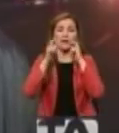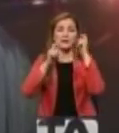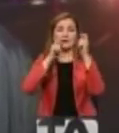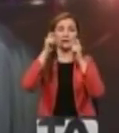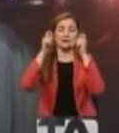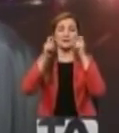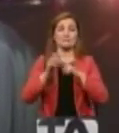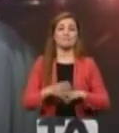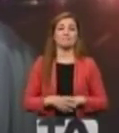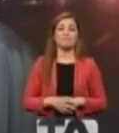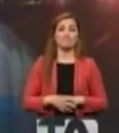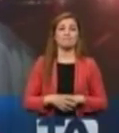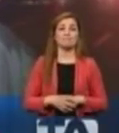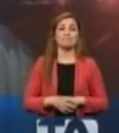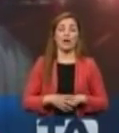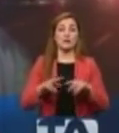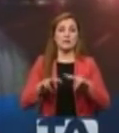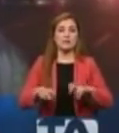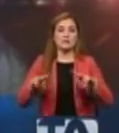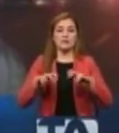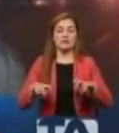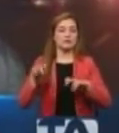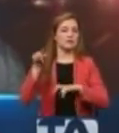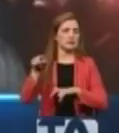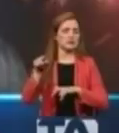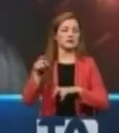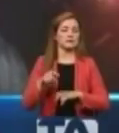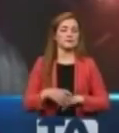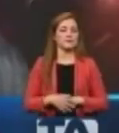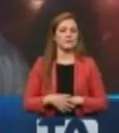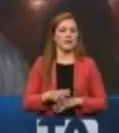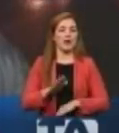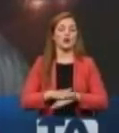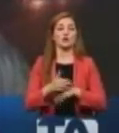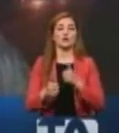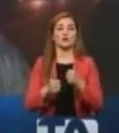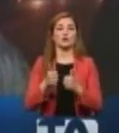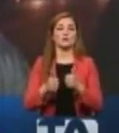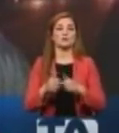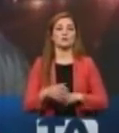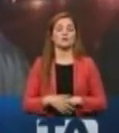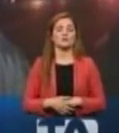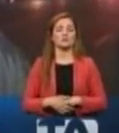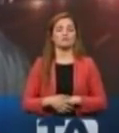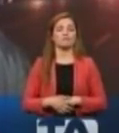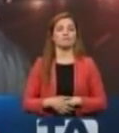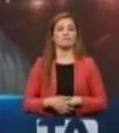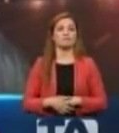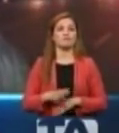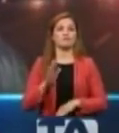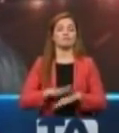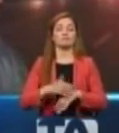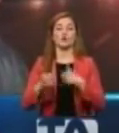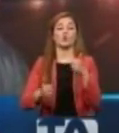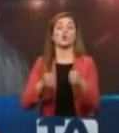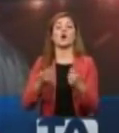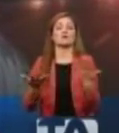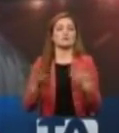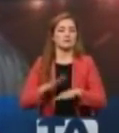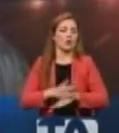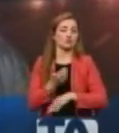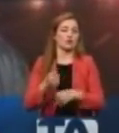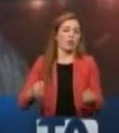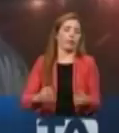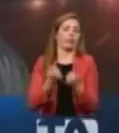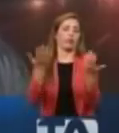Con las investigaciones correspondientes establecerá qué fue, o más bien cuáles fueron las causas que provocaron este accidente